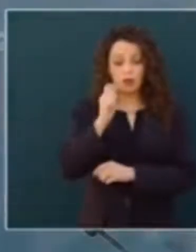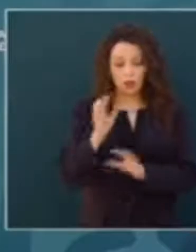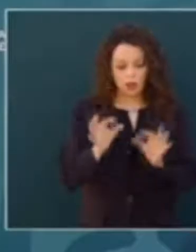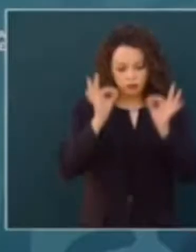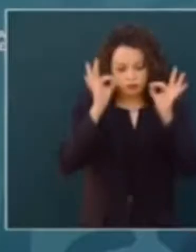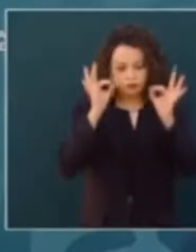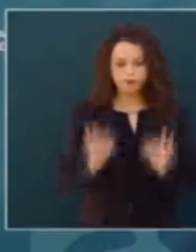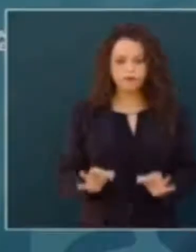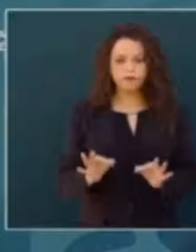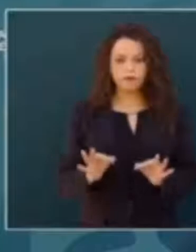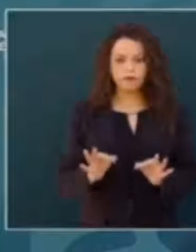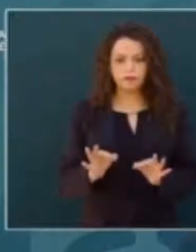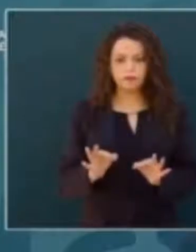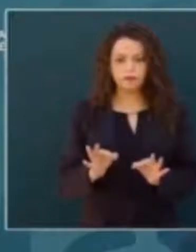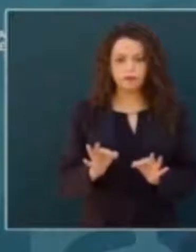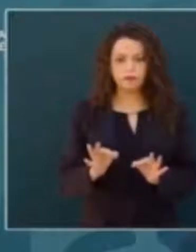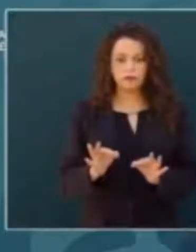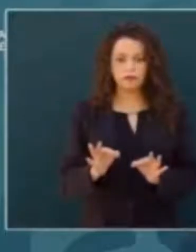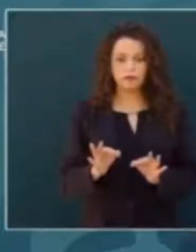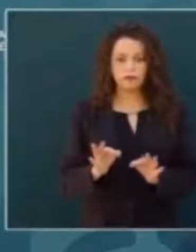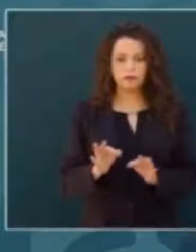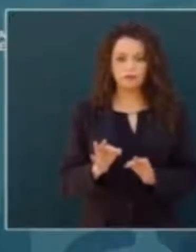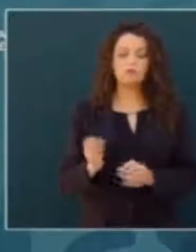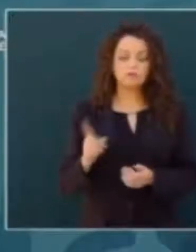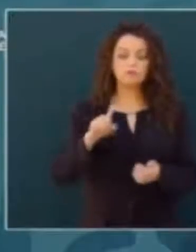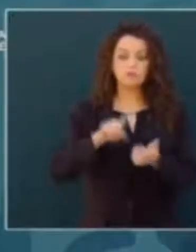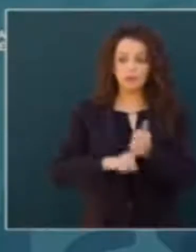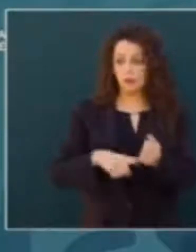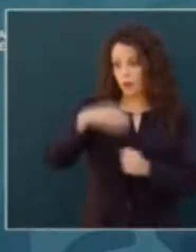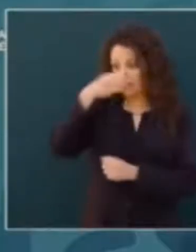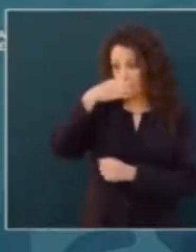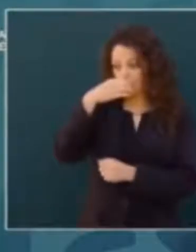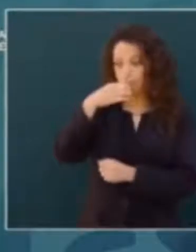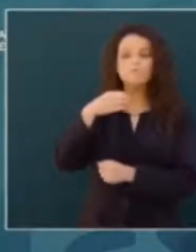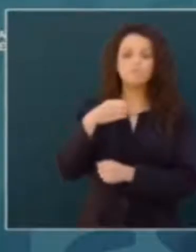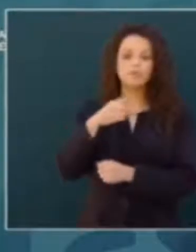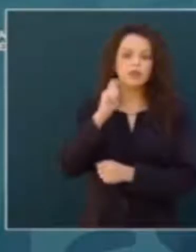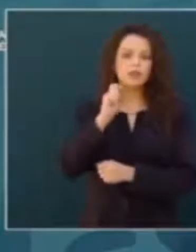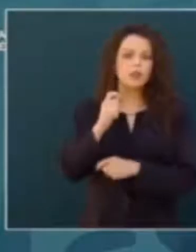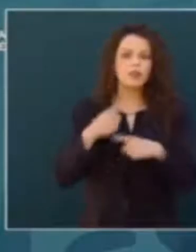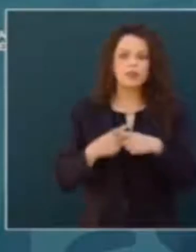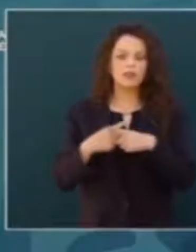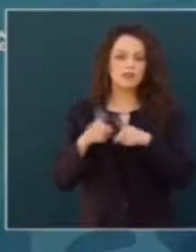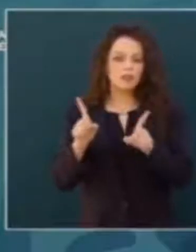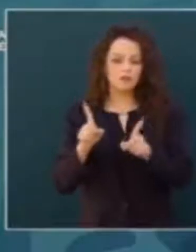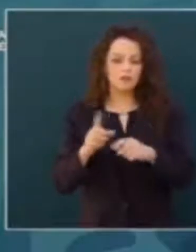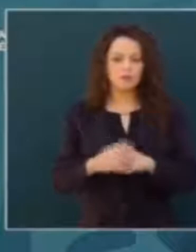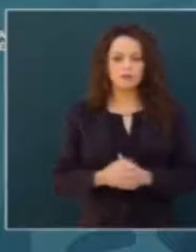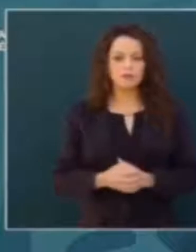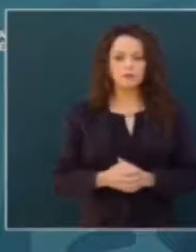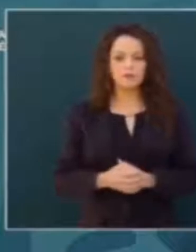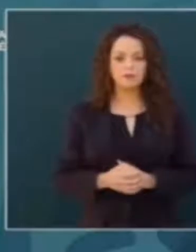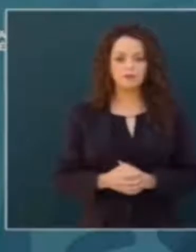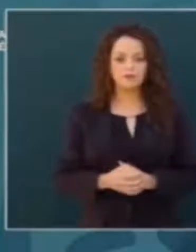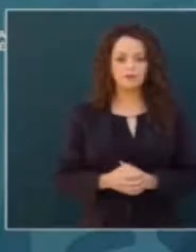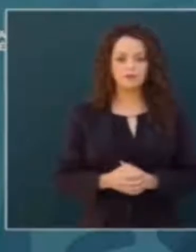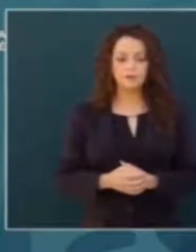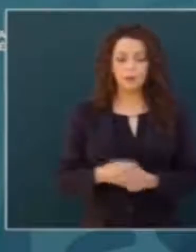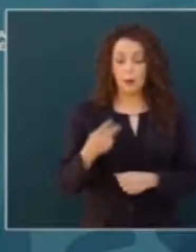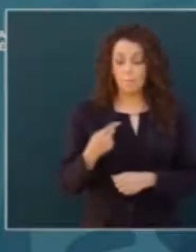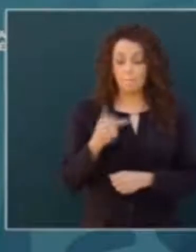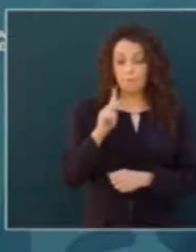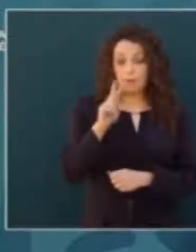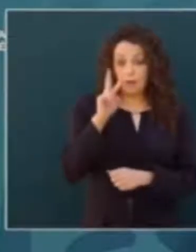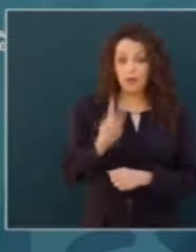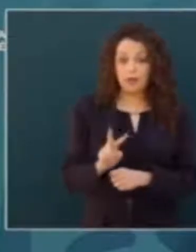que distan mucho de ser anacrónicos. Por el contrario,